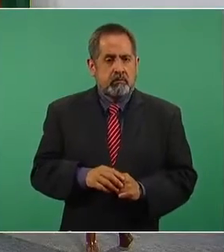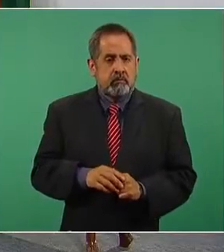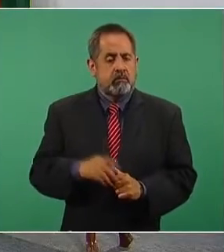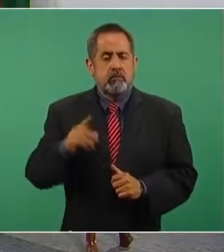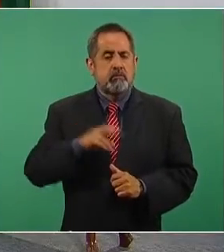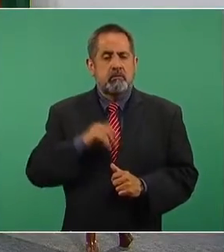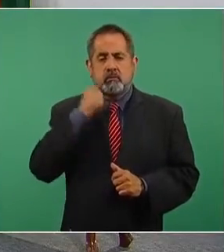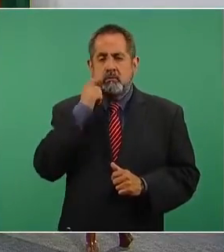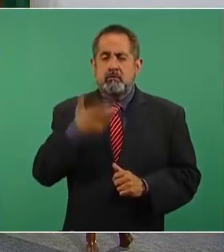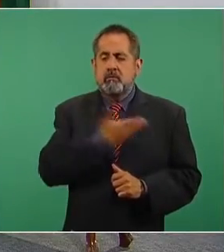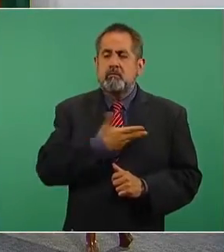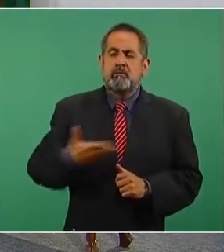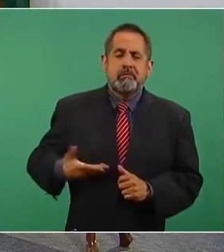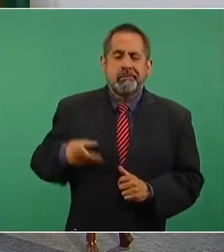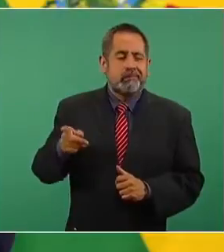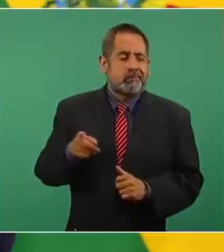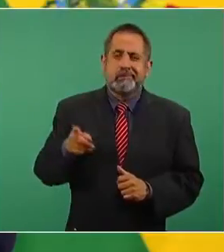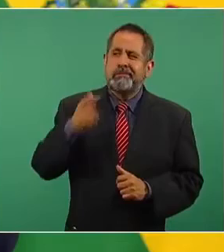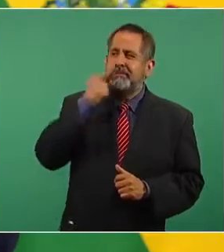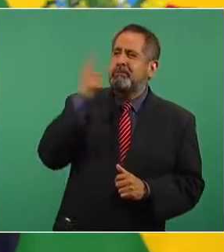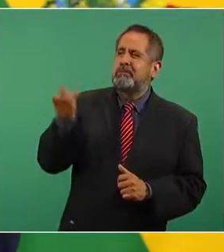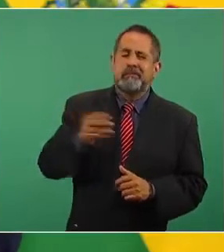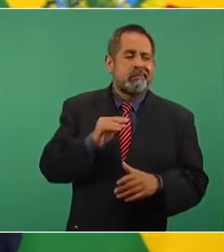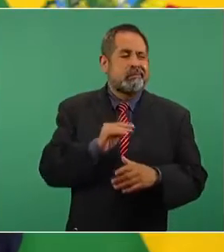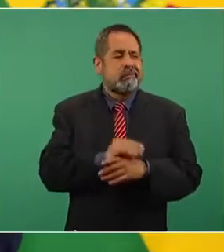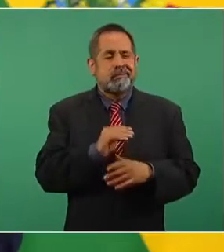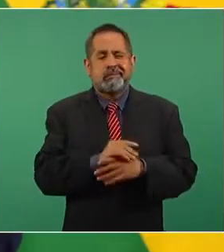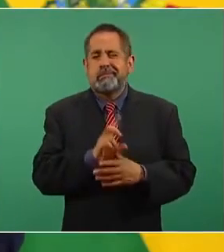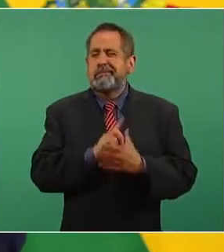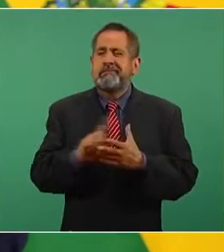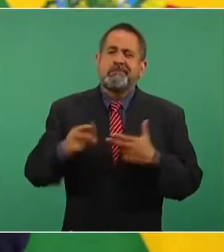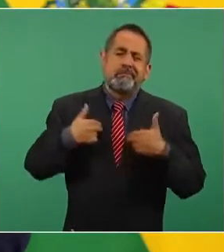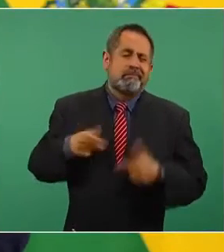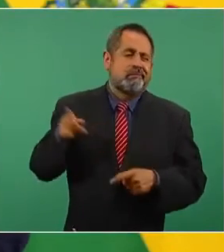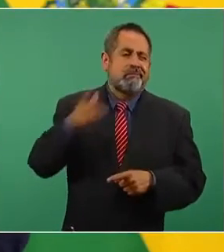un presidente que no quería que se violaran los derechos humanos,